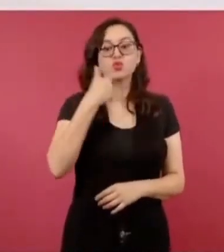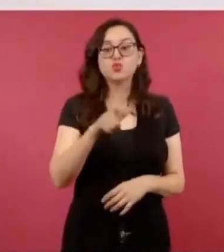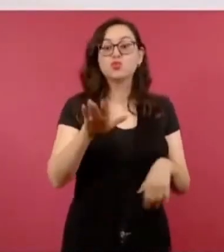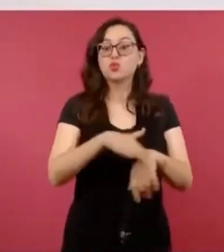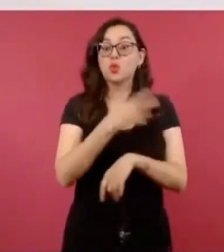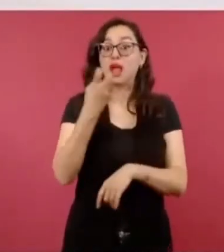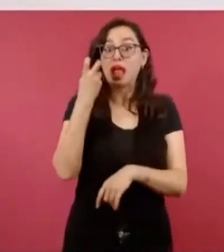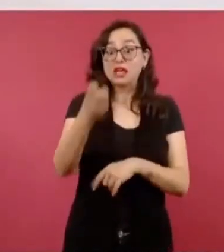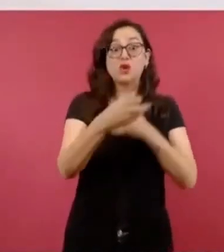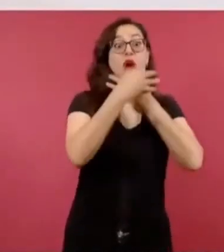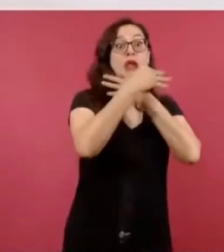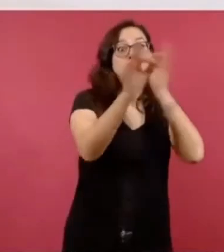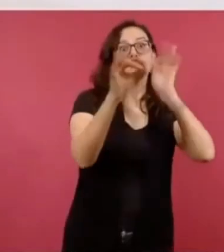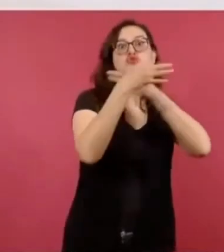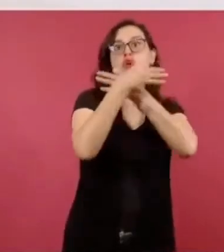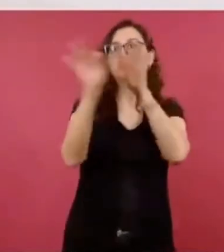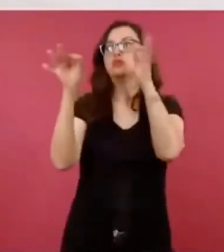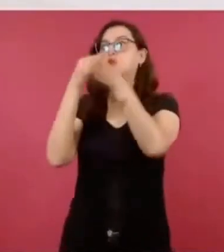sostenemos,